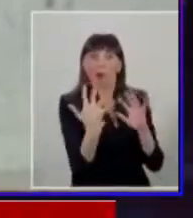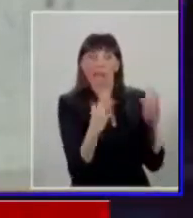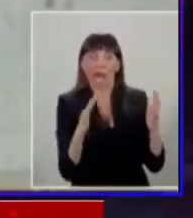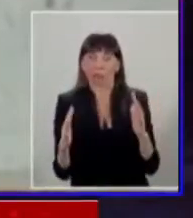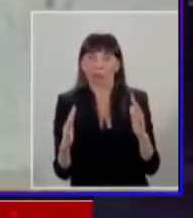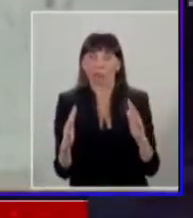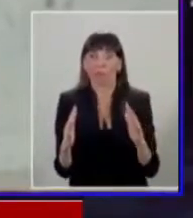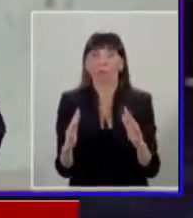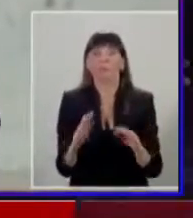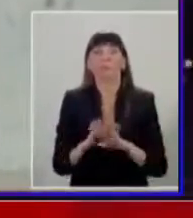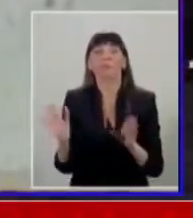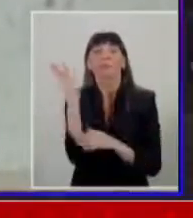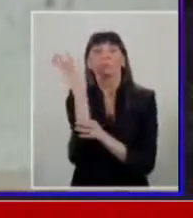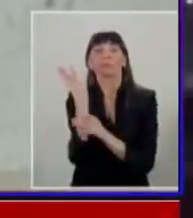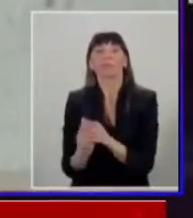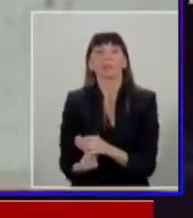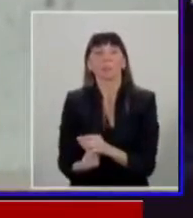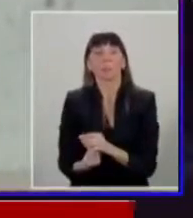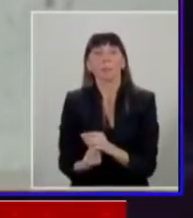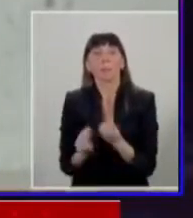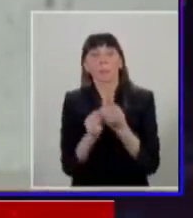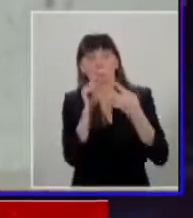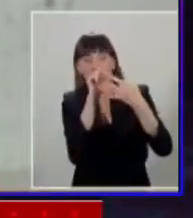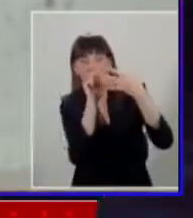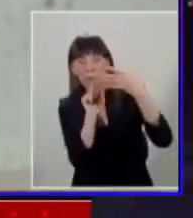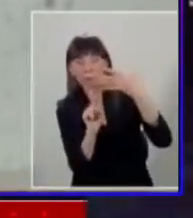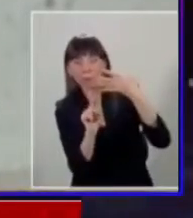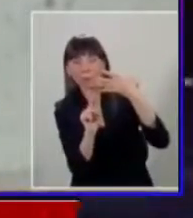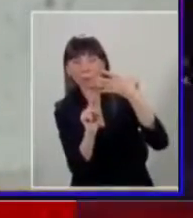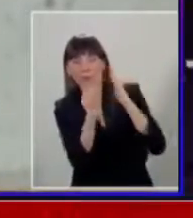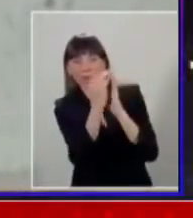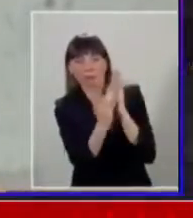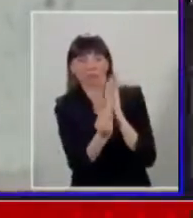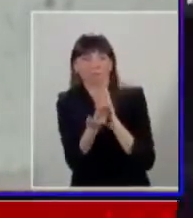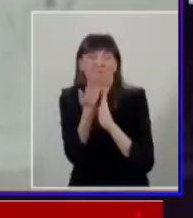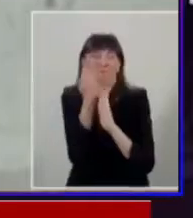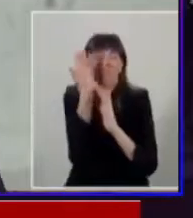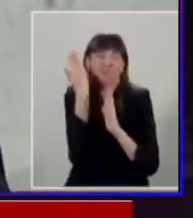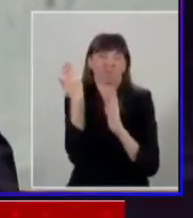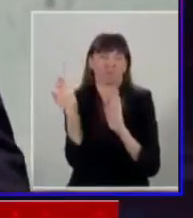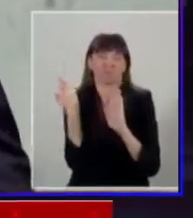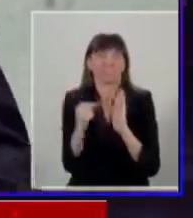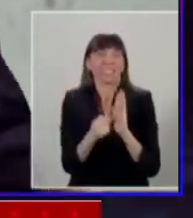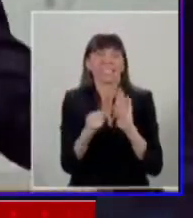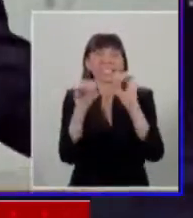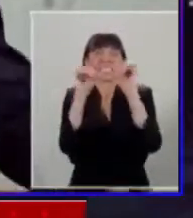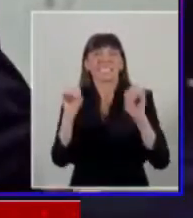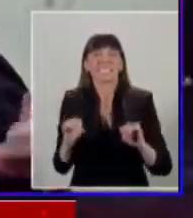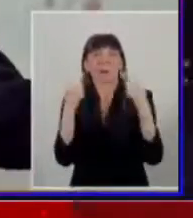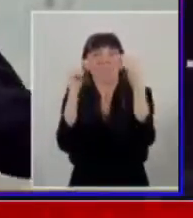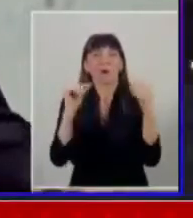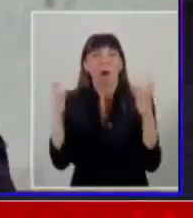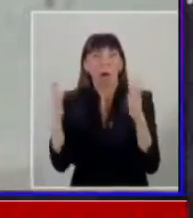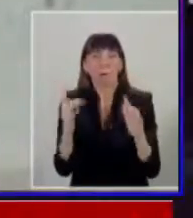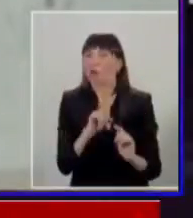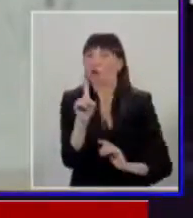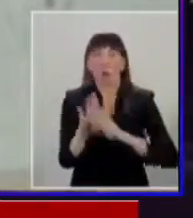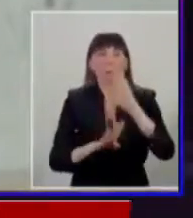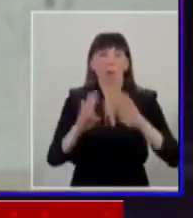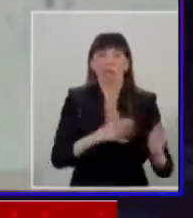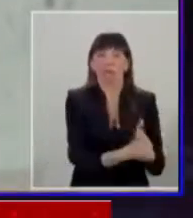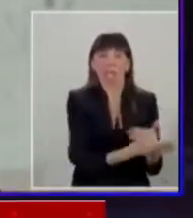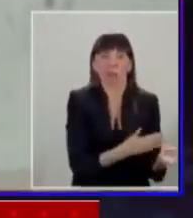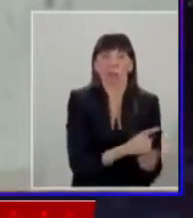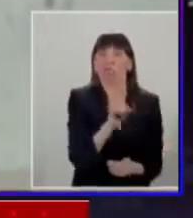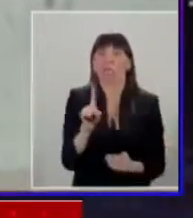normalmente las cuentas públicas son durante cada año de gobierno y cada año se da